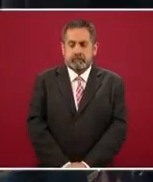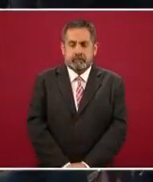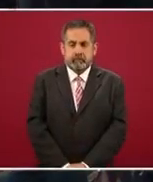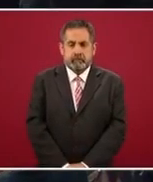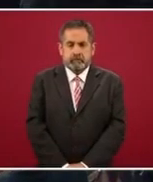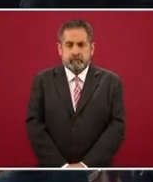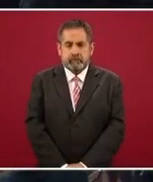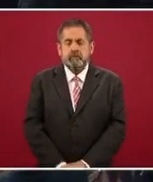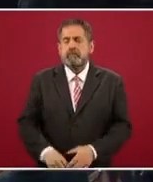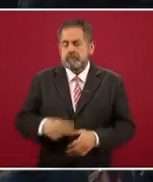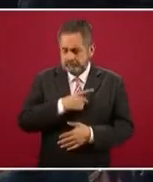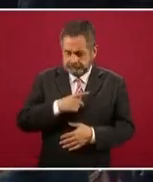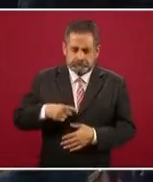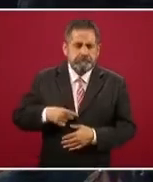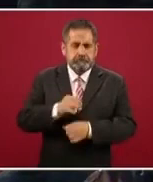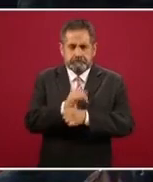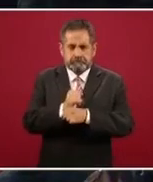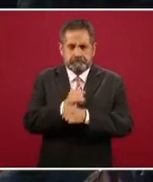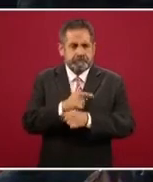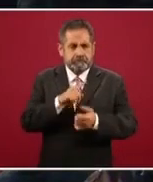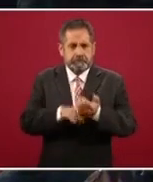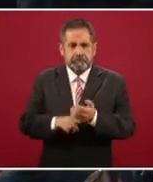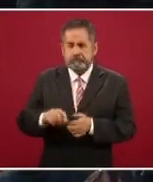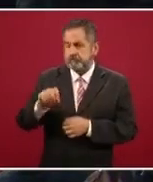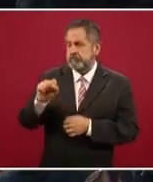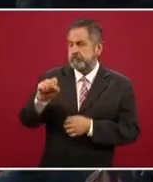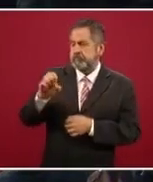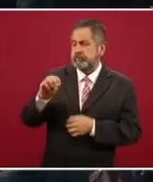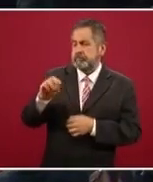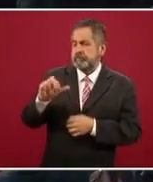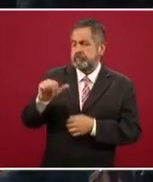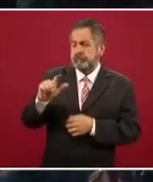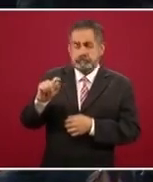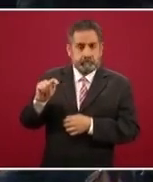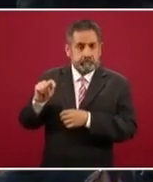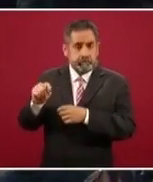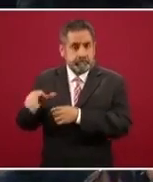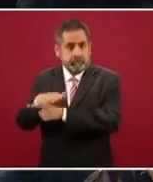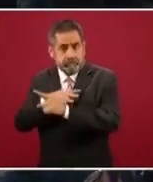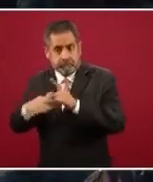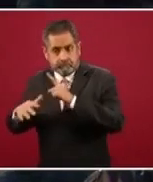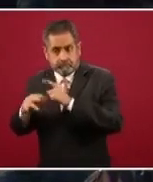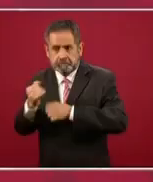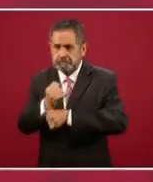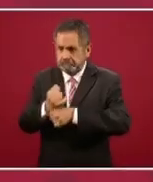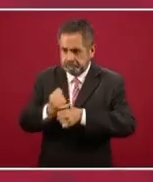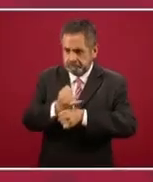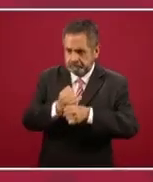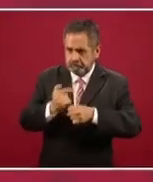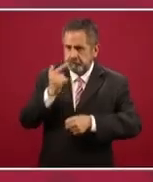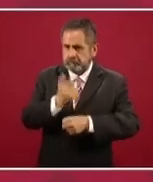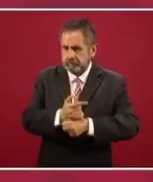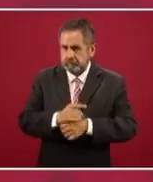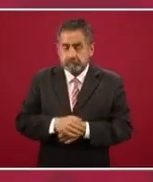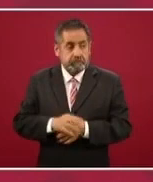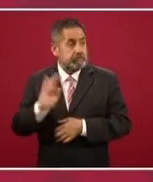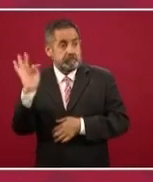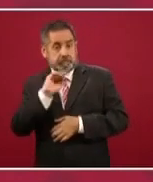tiene que investigar la Secretaría de Medio Ambiente y no hay